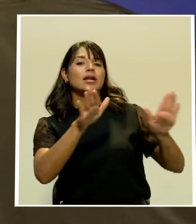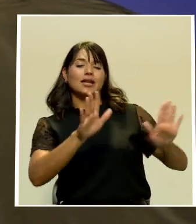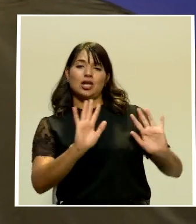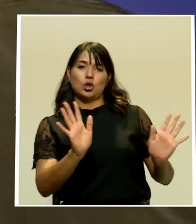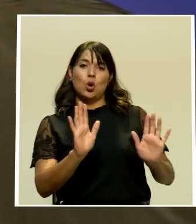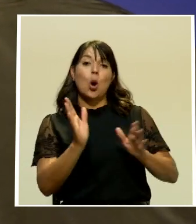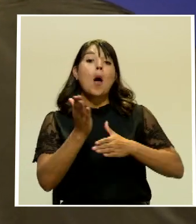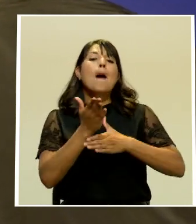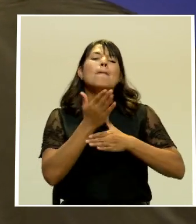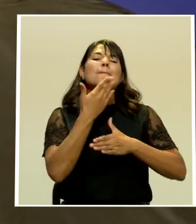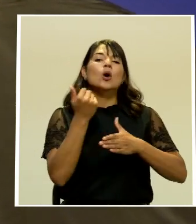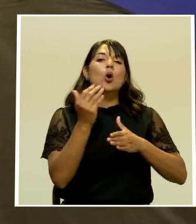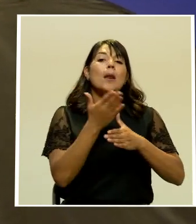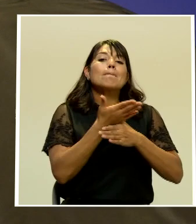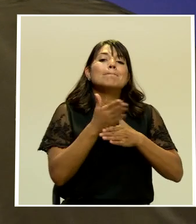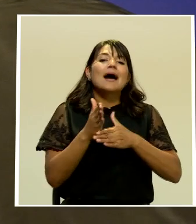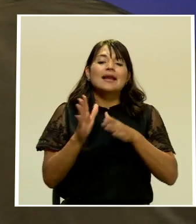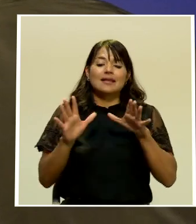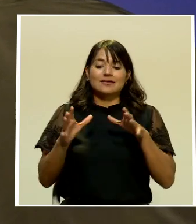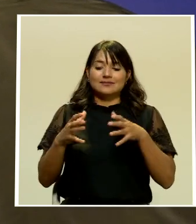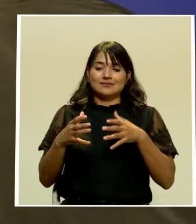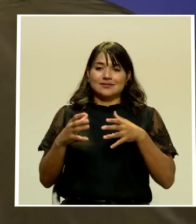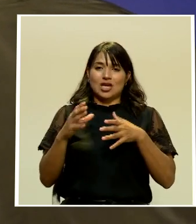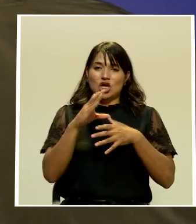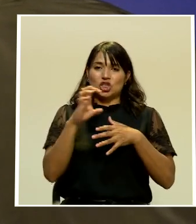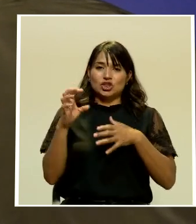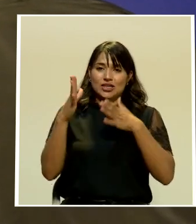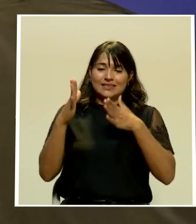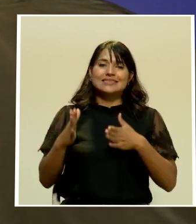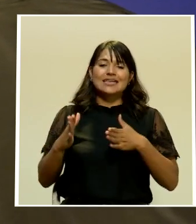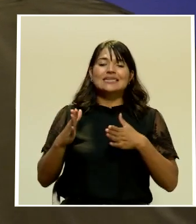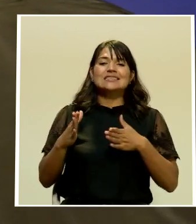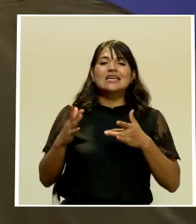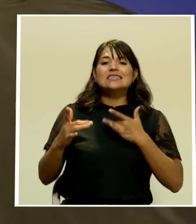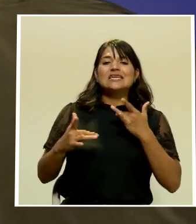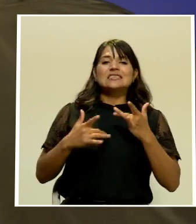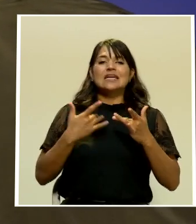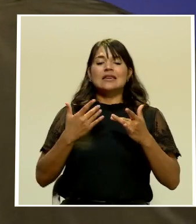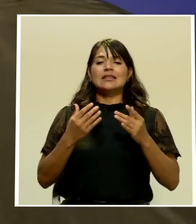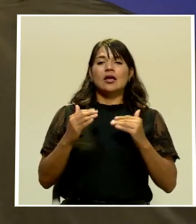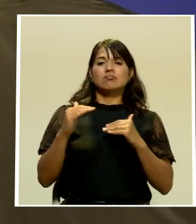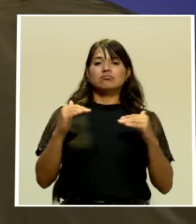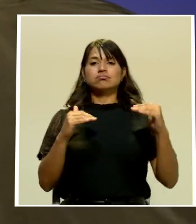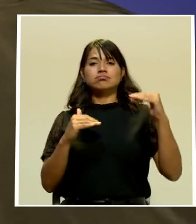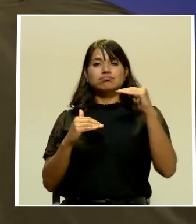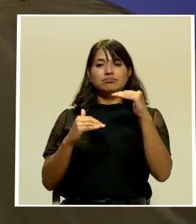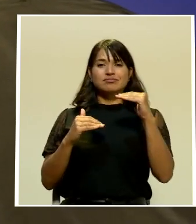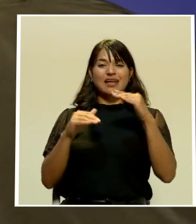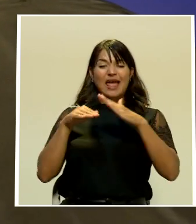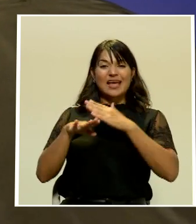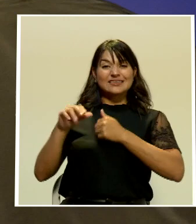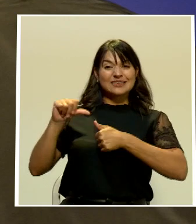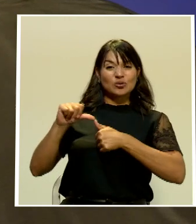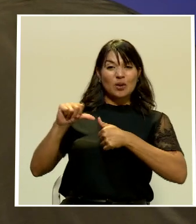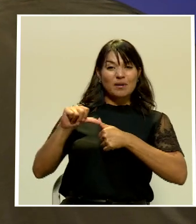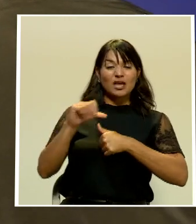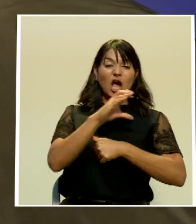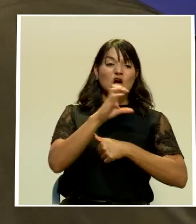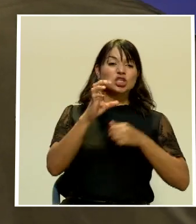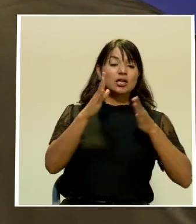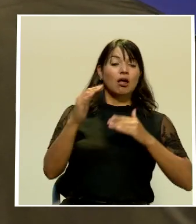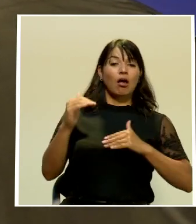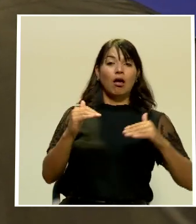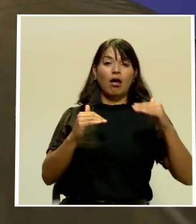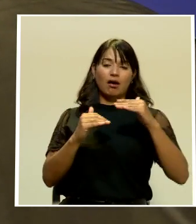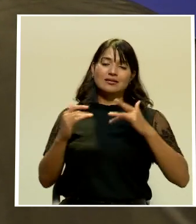adopta ese mito y lo defiende y se autopercibe de esa manera. Una de las principales